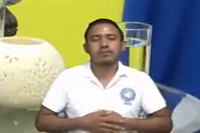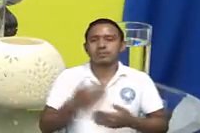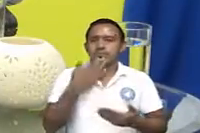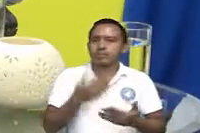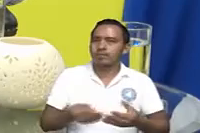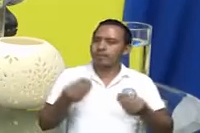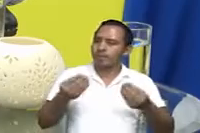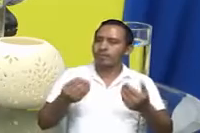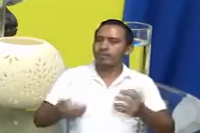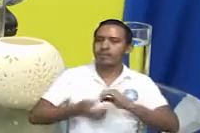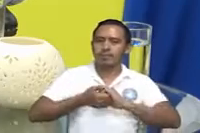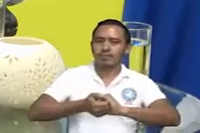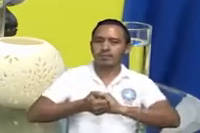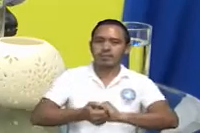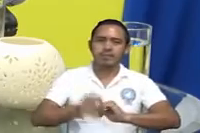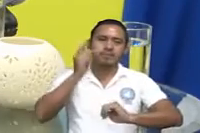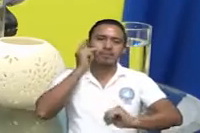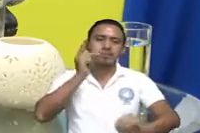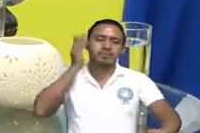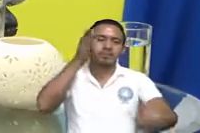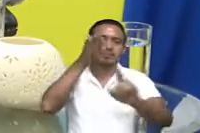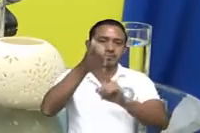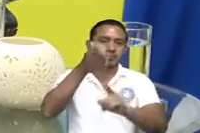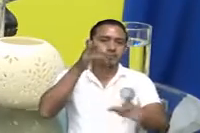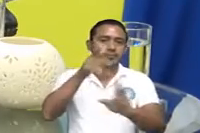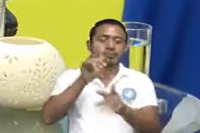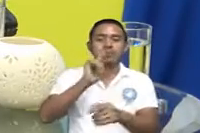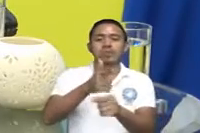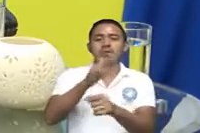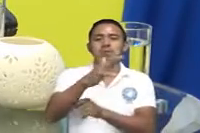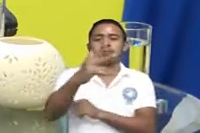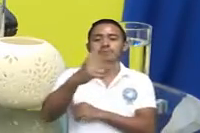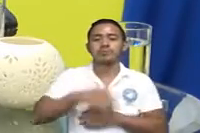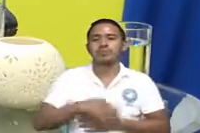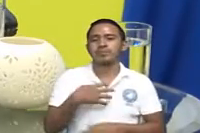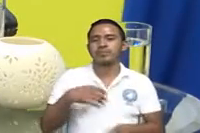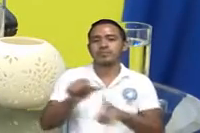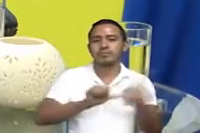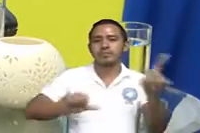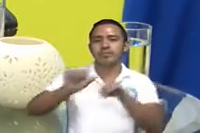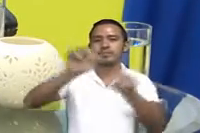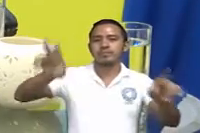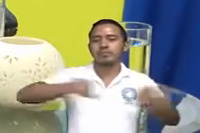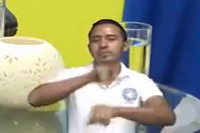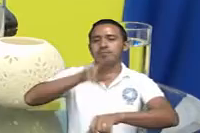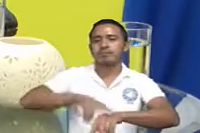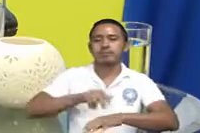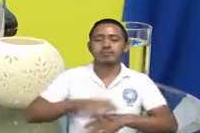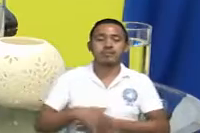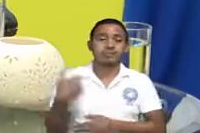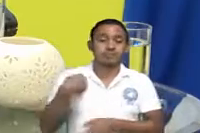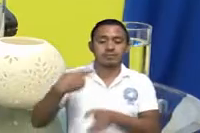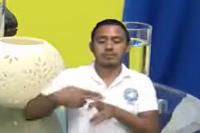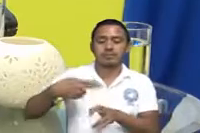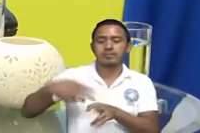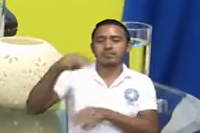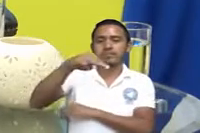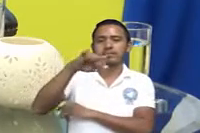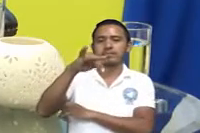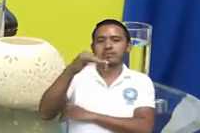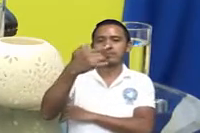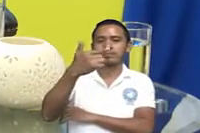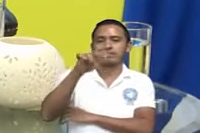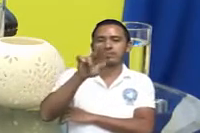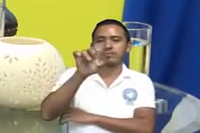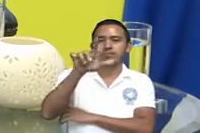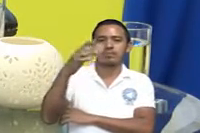Muchas gracias, amigos televidentes, por su sintonía. El canal 98, el canal parlamentario, el canal de la Asamblea Nacional. Les saluda Miguel Carranza Mena y